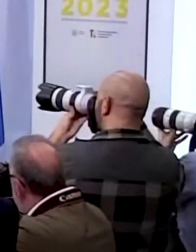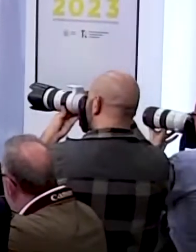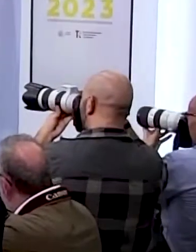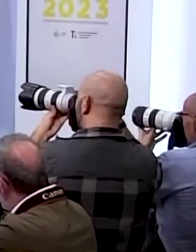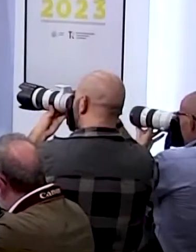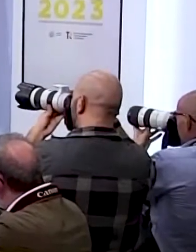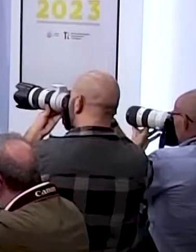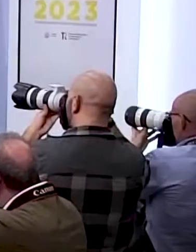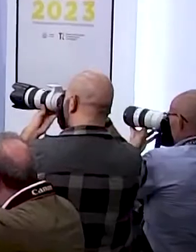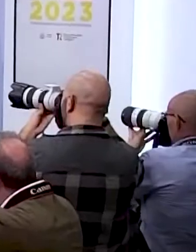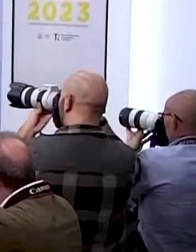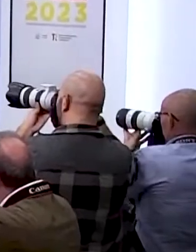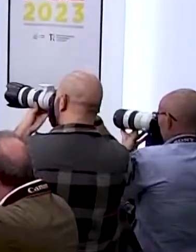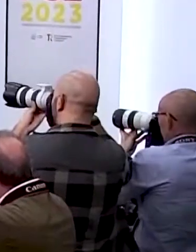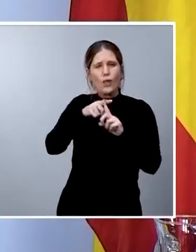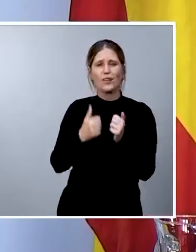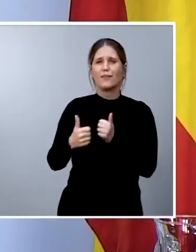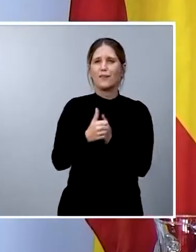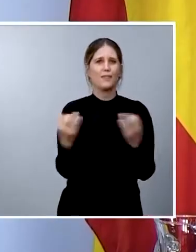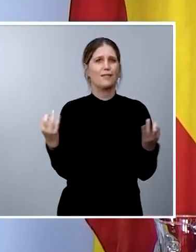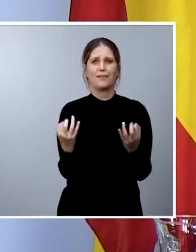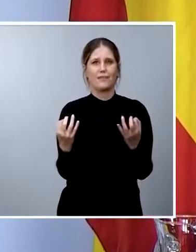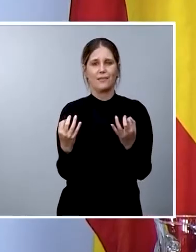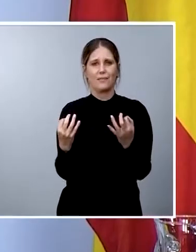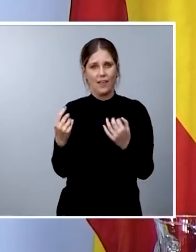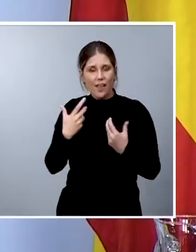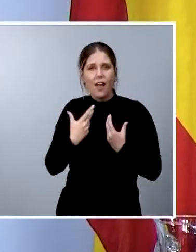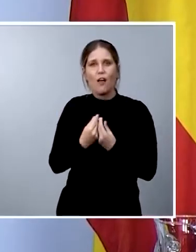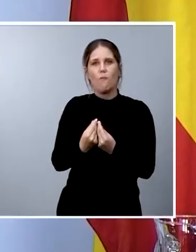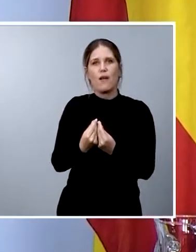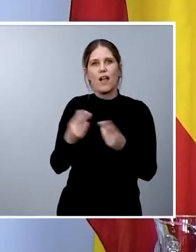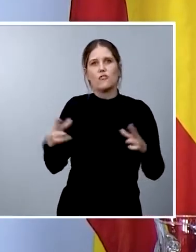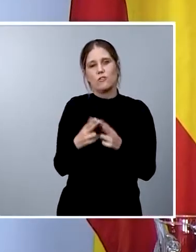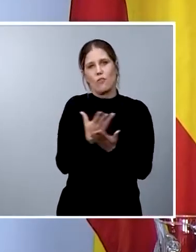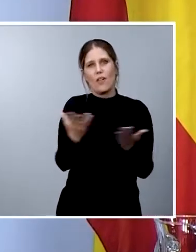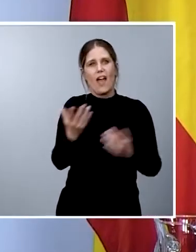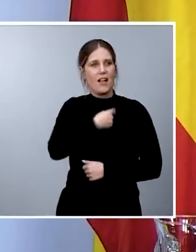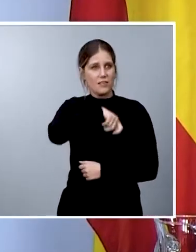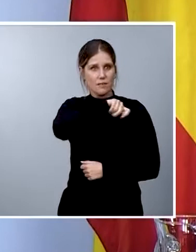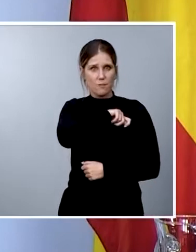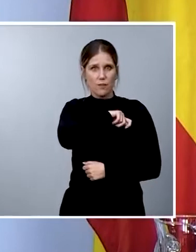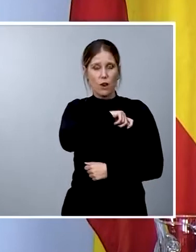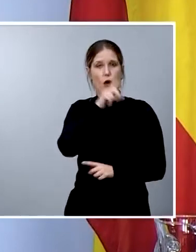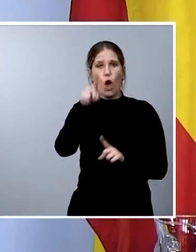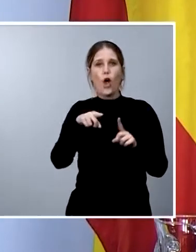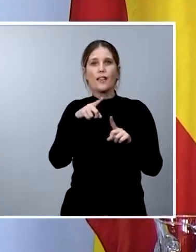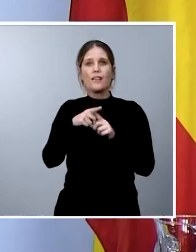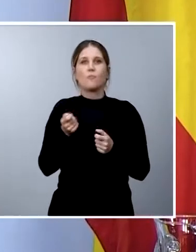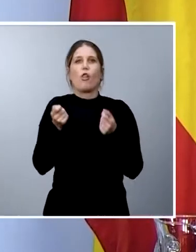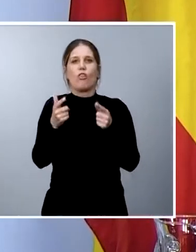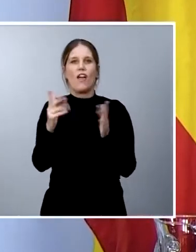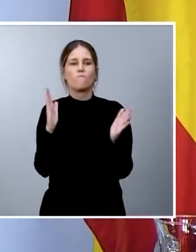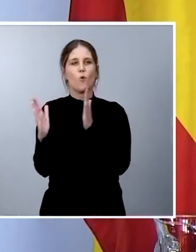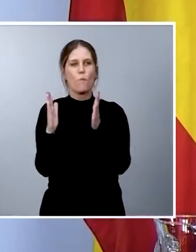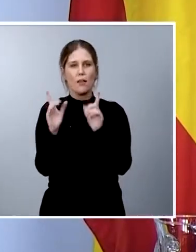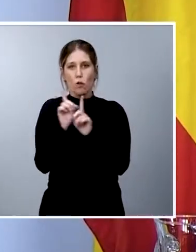española tienen como objetivo prioritario acompañar a la sociedad española para poder transitar un momento de enorme